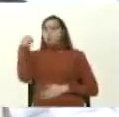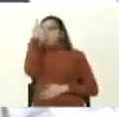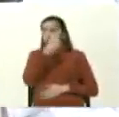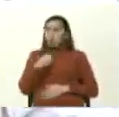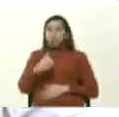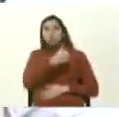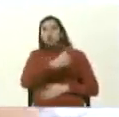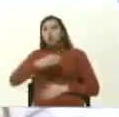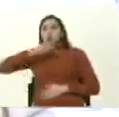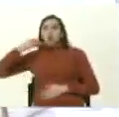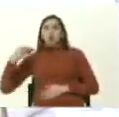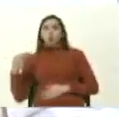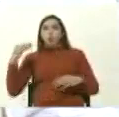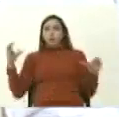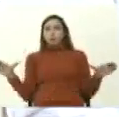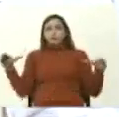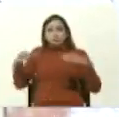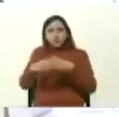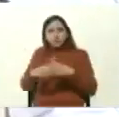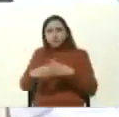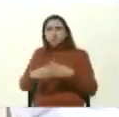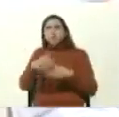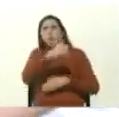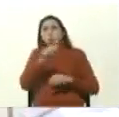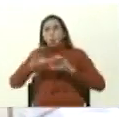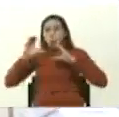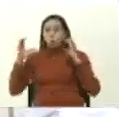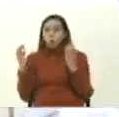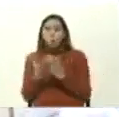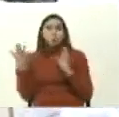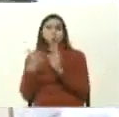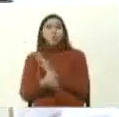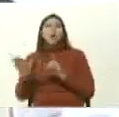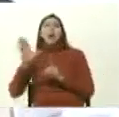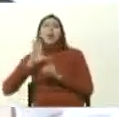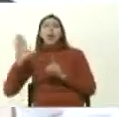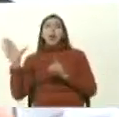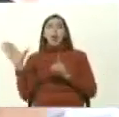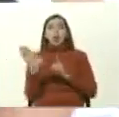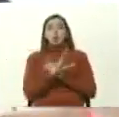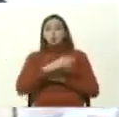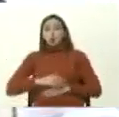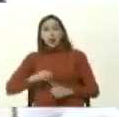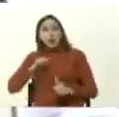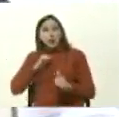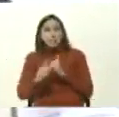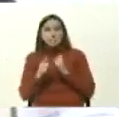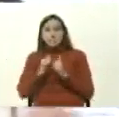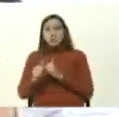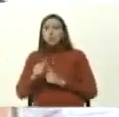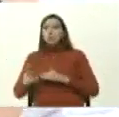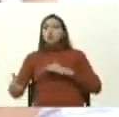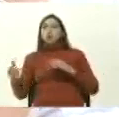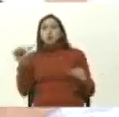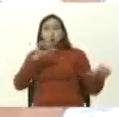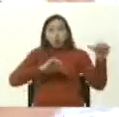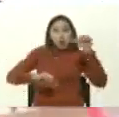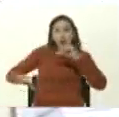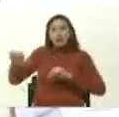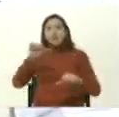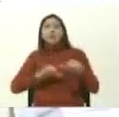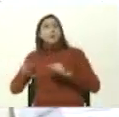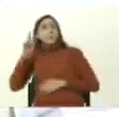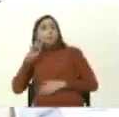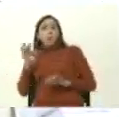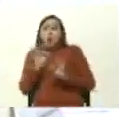nuestros jóvenes congregarse en cada una de las aulas, a través de la cultura, a través del deporte, a través de la científica. Vemos cómo